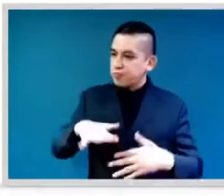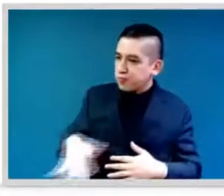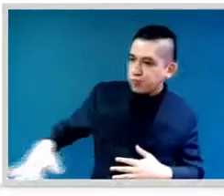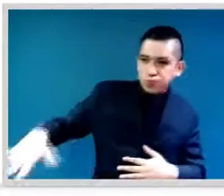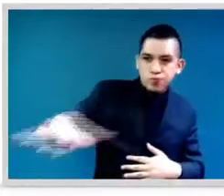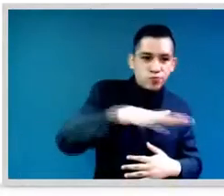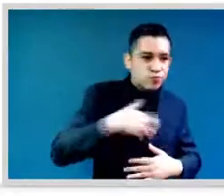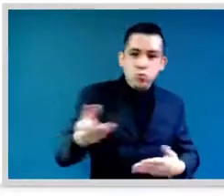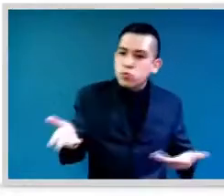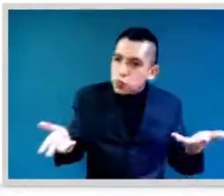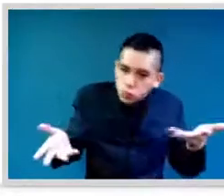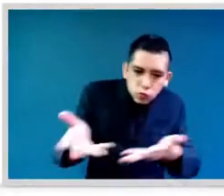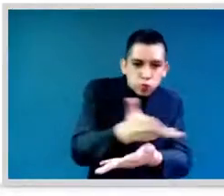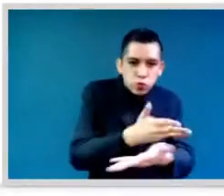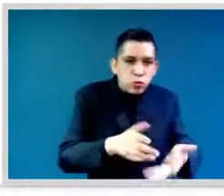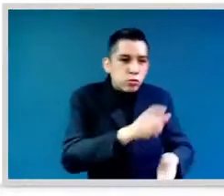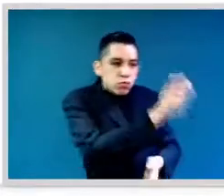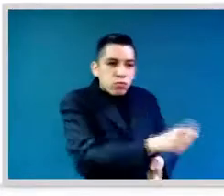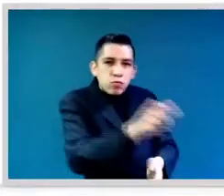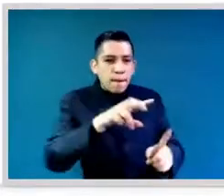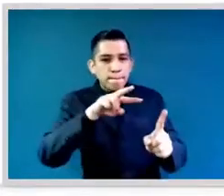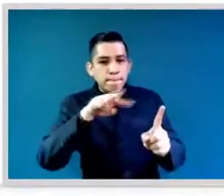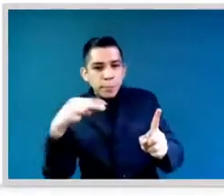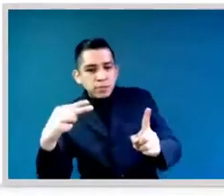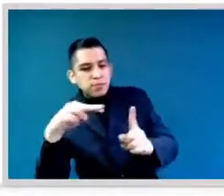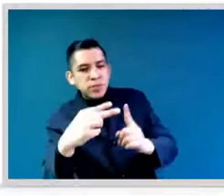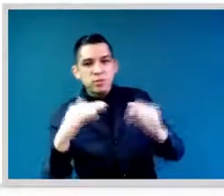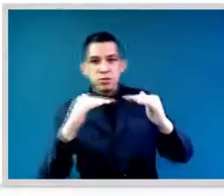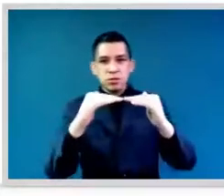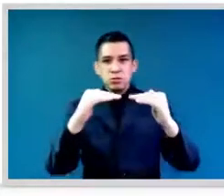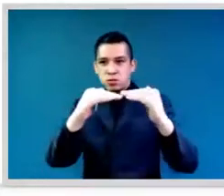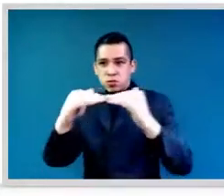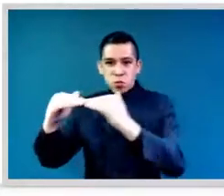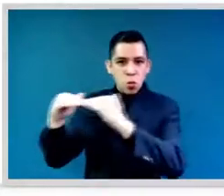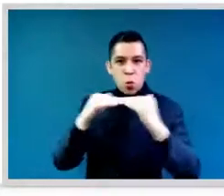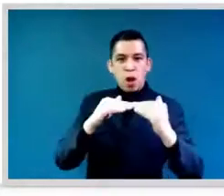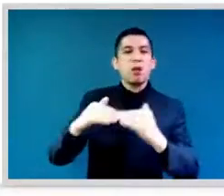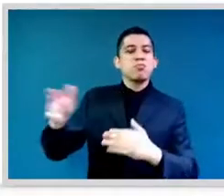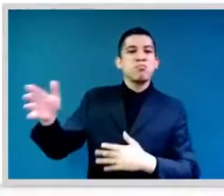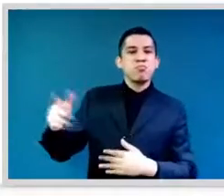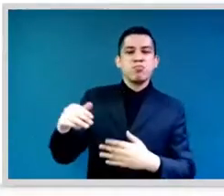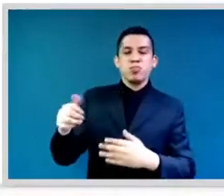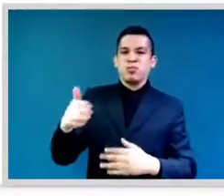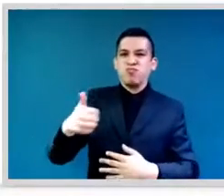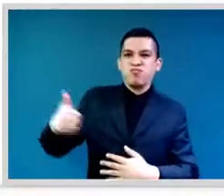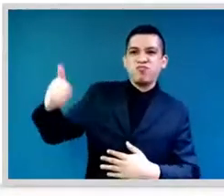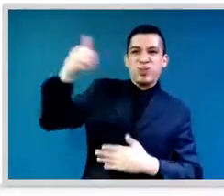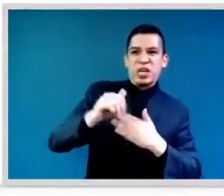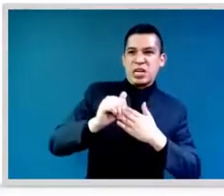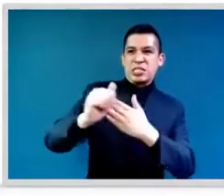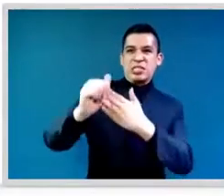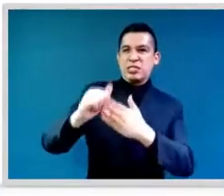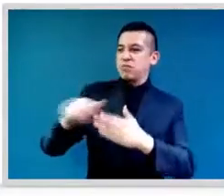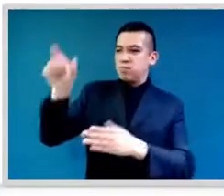de género las decisiones a nivel de liderazgos políticos y sociales, hagamos una